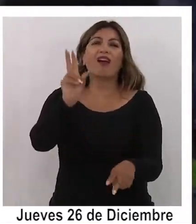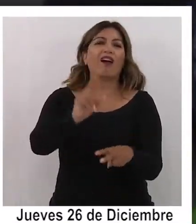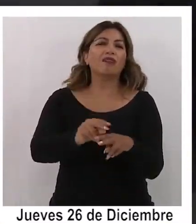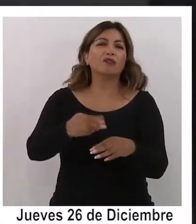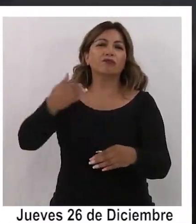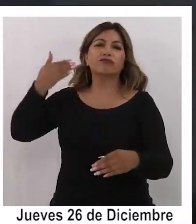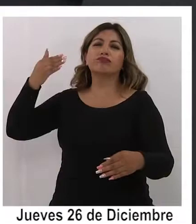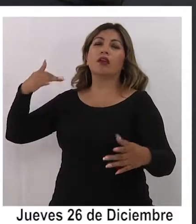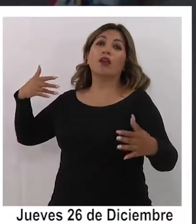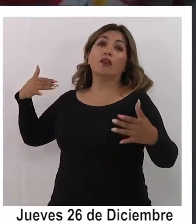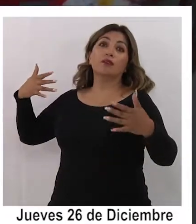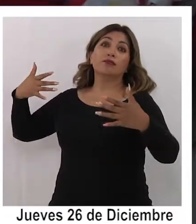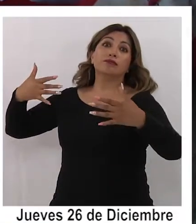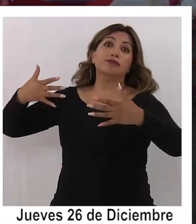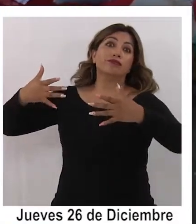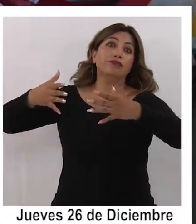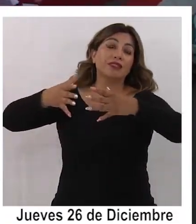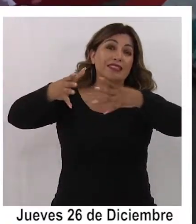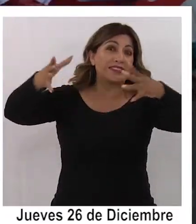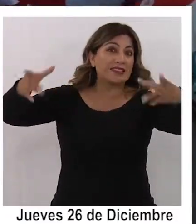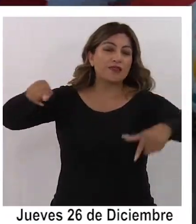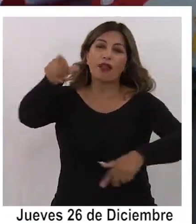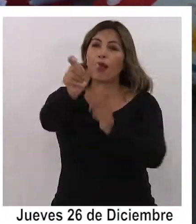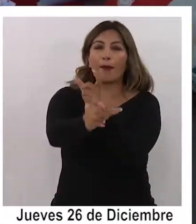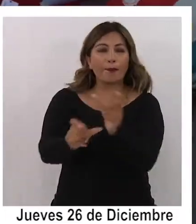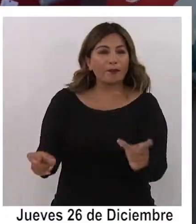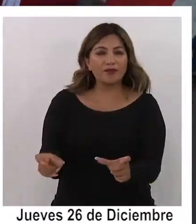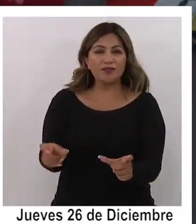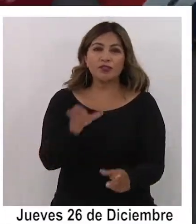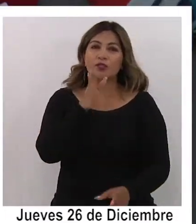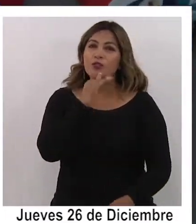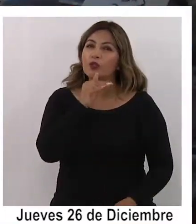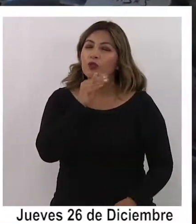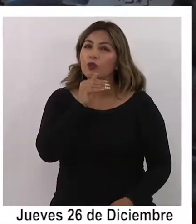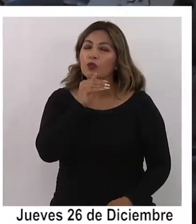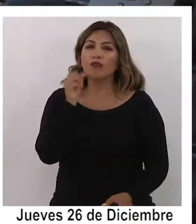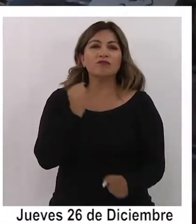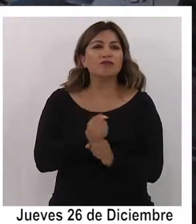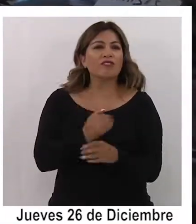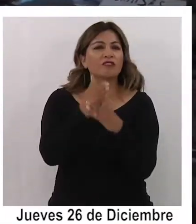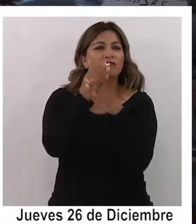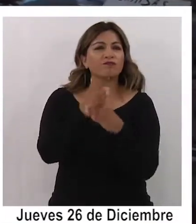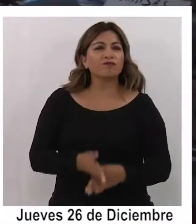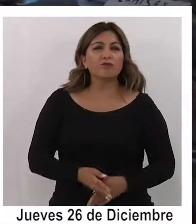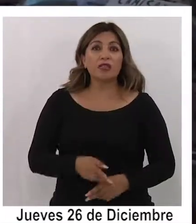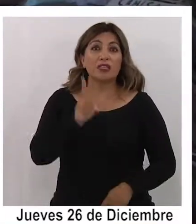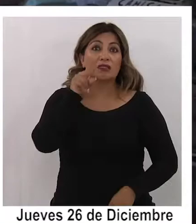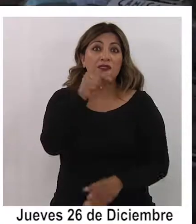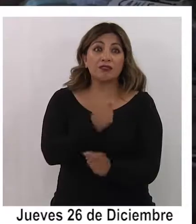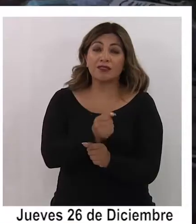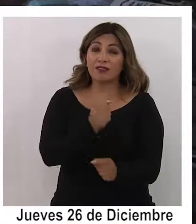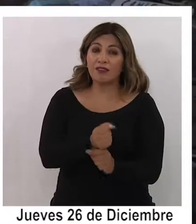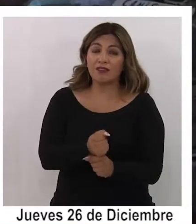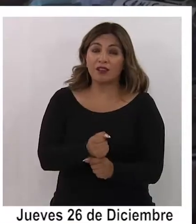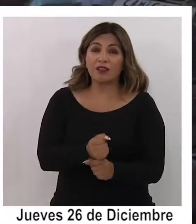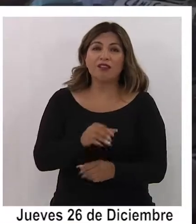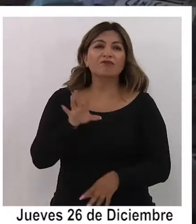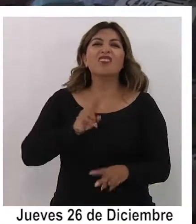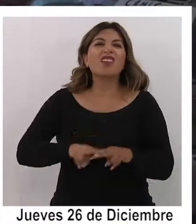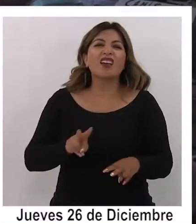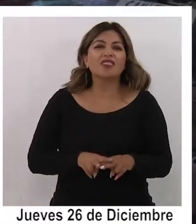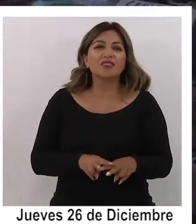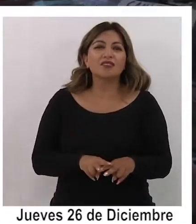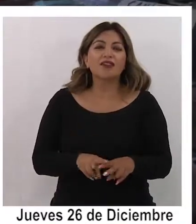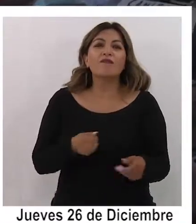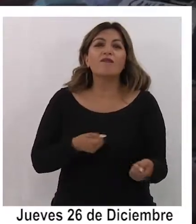antiguo y crece con el paso del tiempo, pues las personas que no tienen un empleo fijo o que quedan cesantes optan